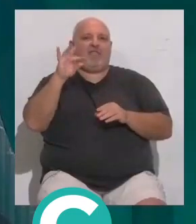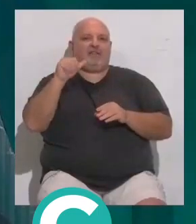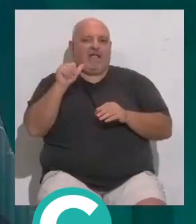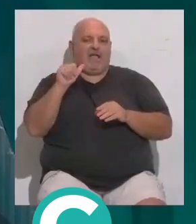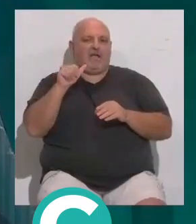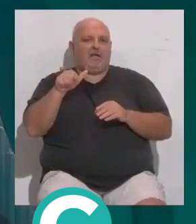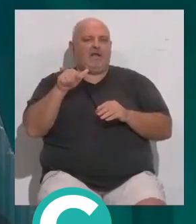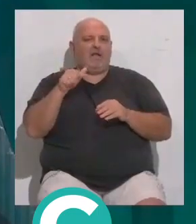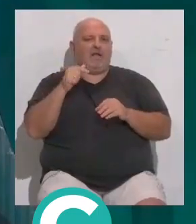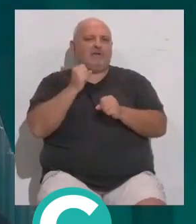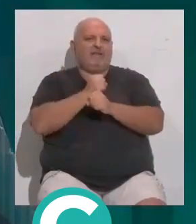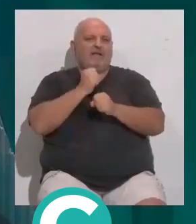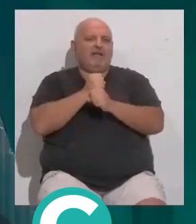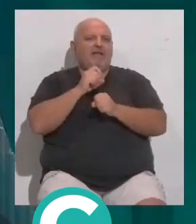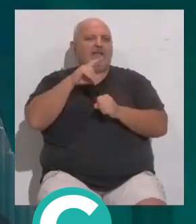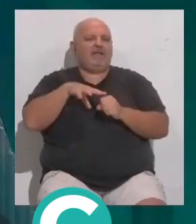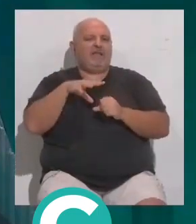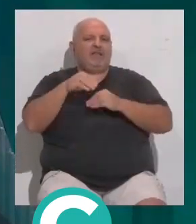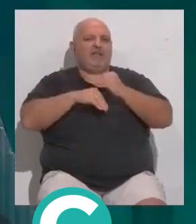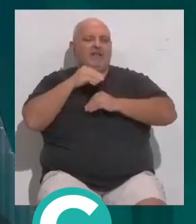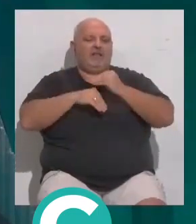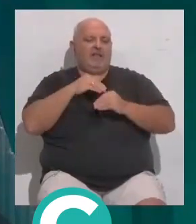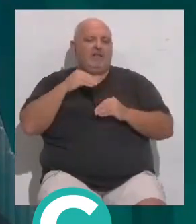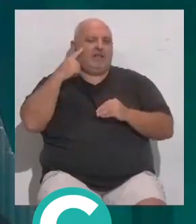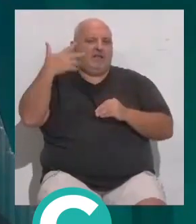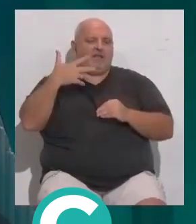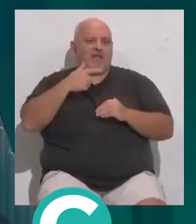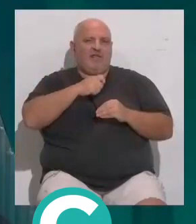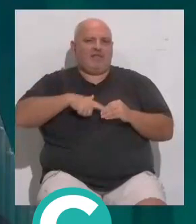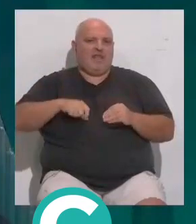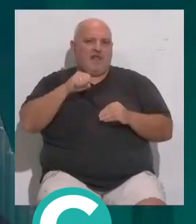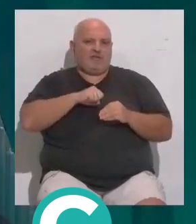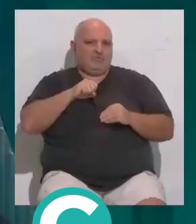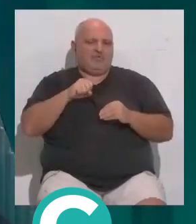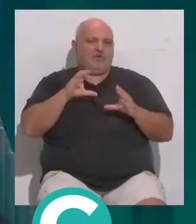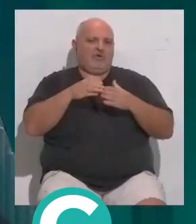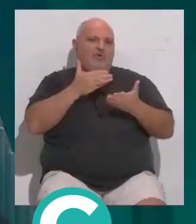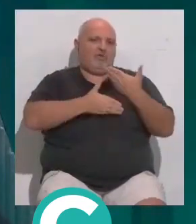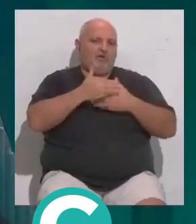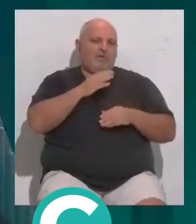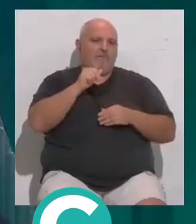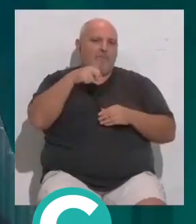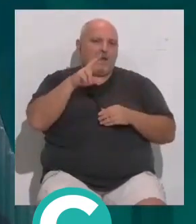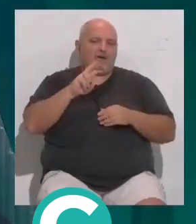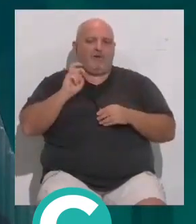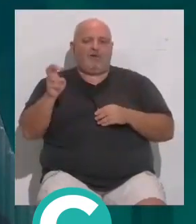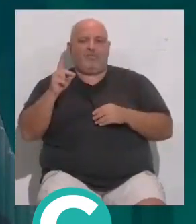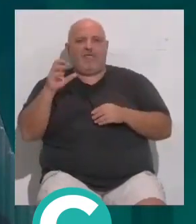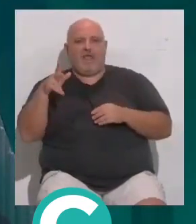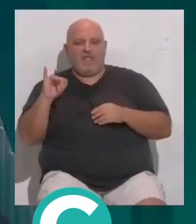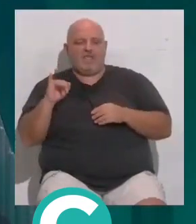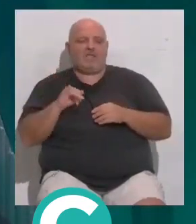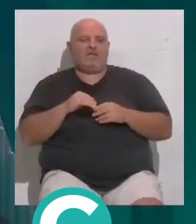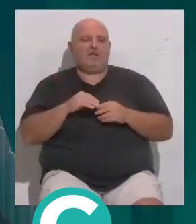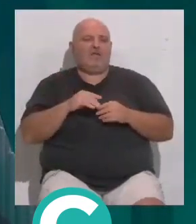trabajo audiovisual realizado por el gaditano Álvaro García con la colaboración de David Palomar y del grupo Decay.